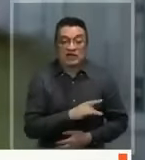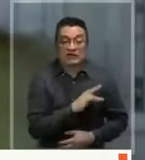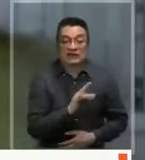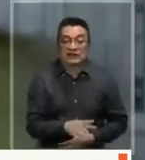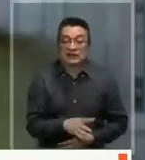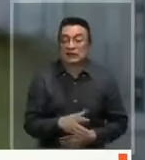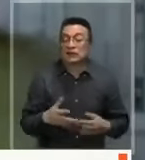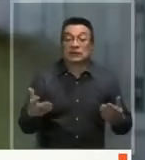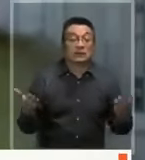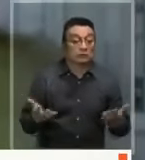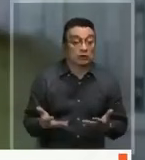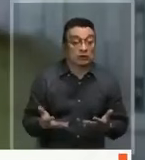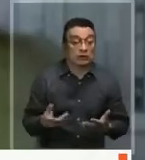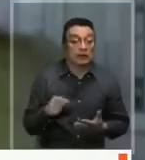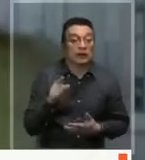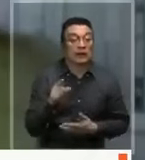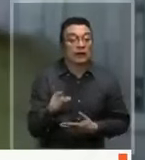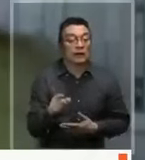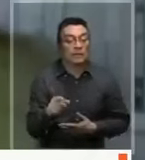sentido de